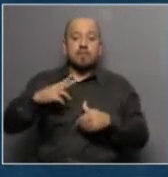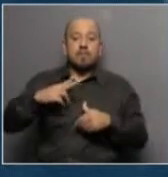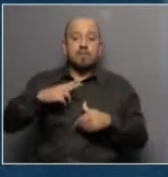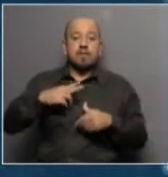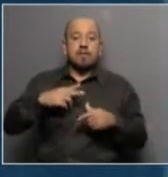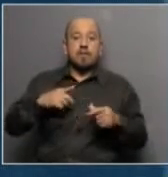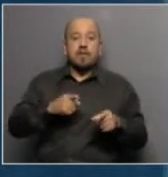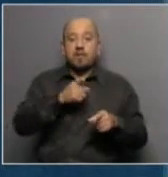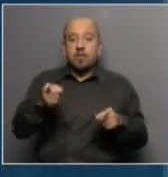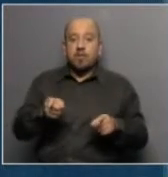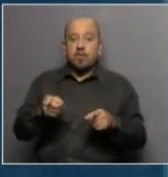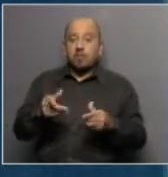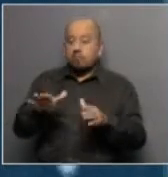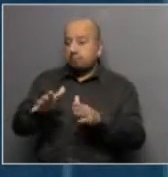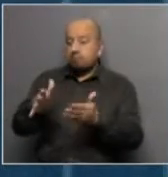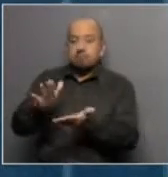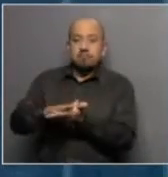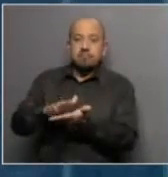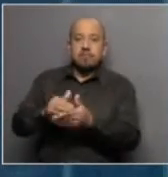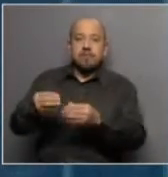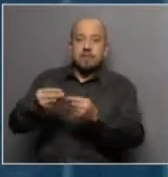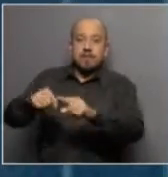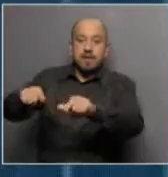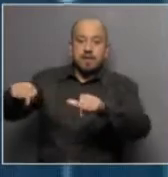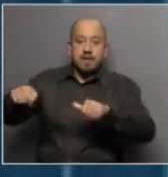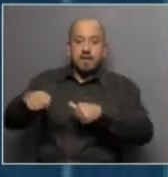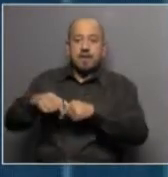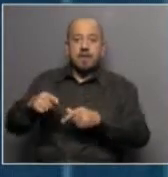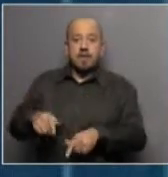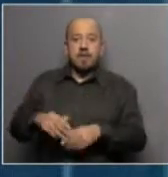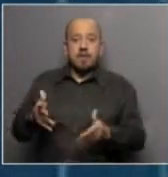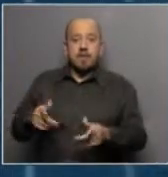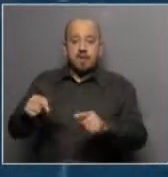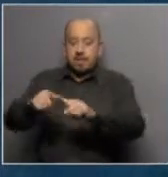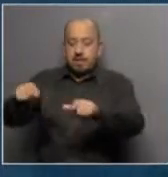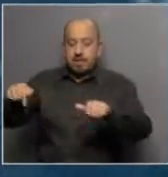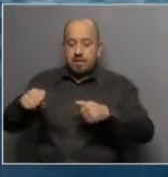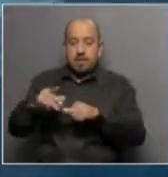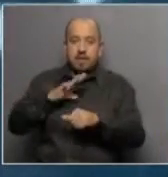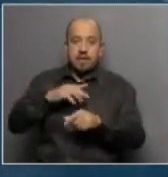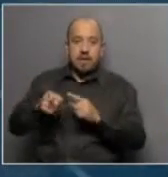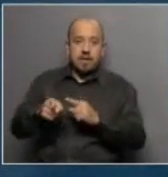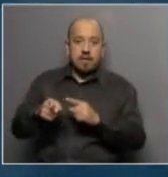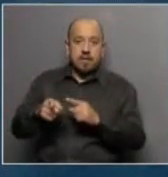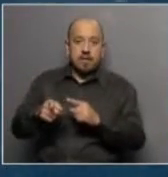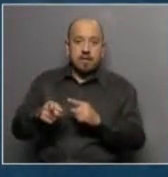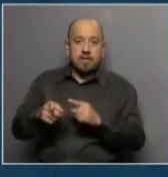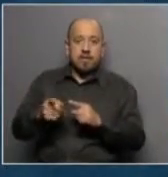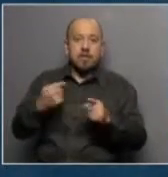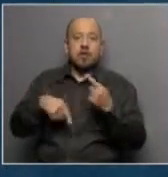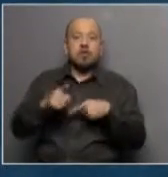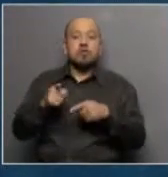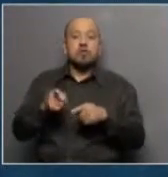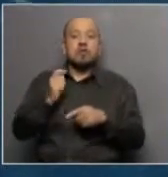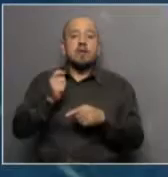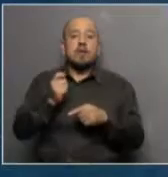bien inelástico, que es la tierra. La tierra no se reproduce, es la que tenemos. ¿Quién la